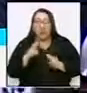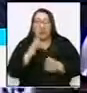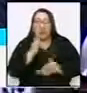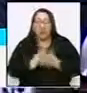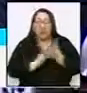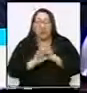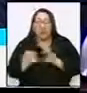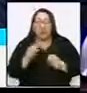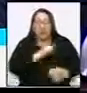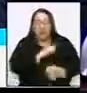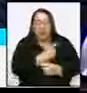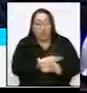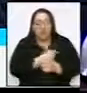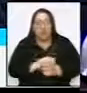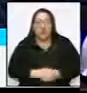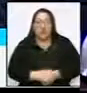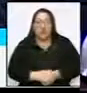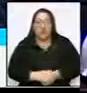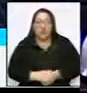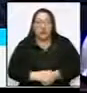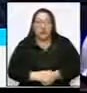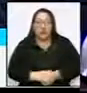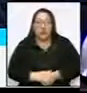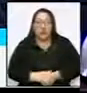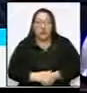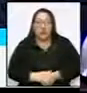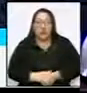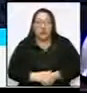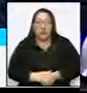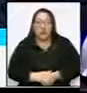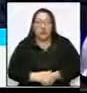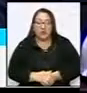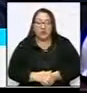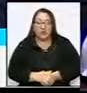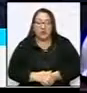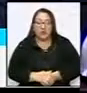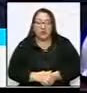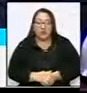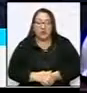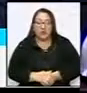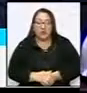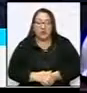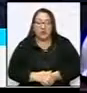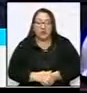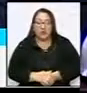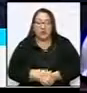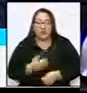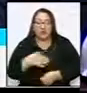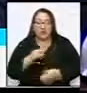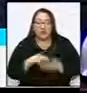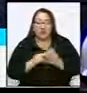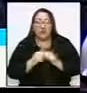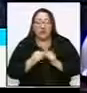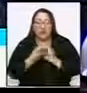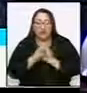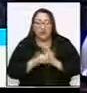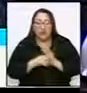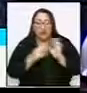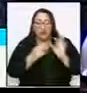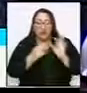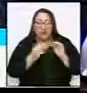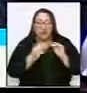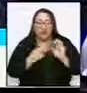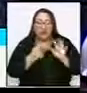poderes, pero que a raíz ya de la Constitución del 79 y con mucho más fuerza la Constitución del